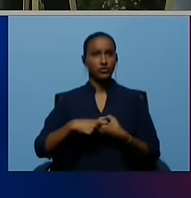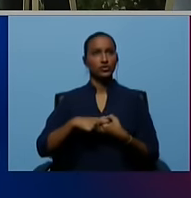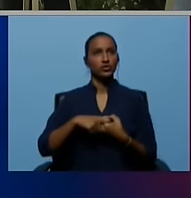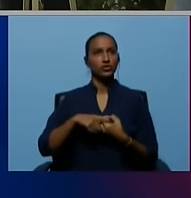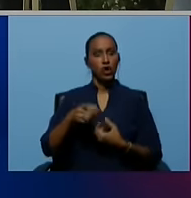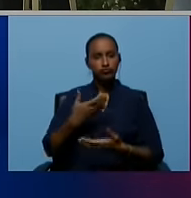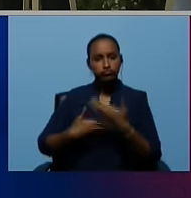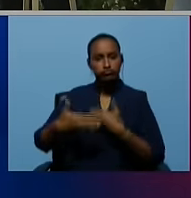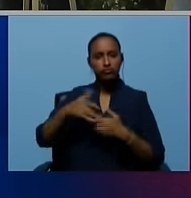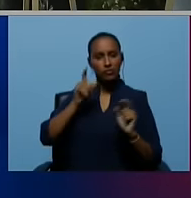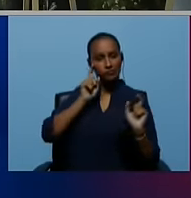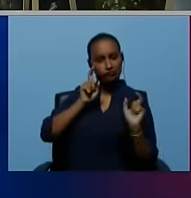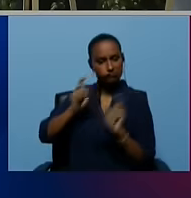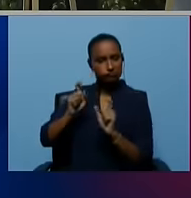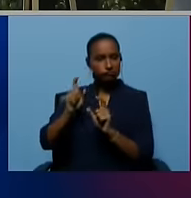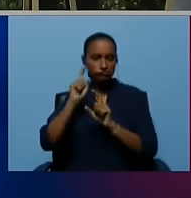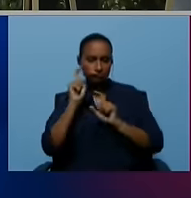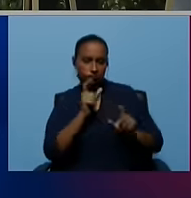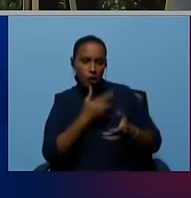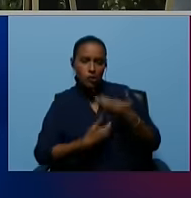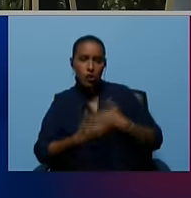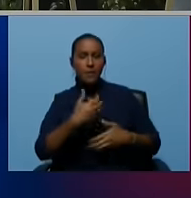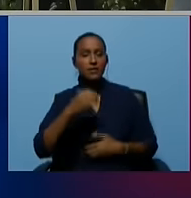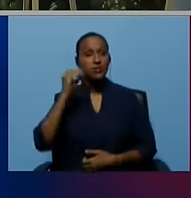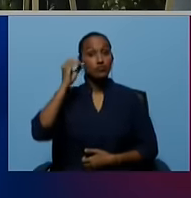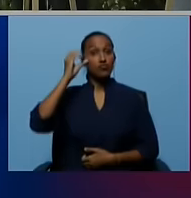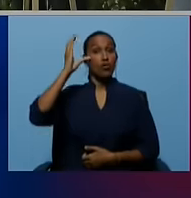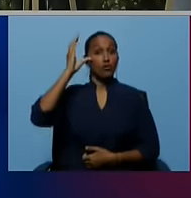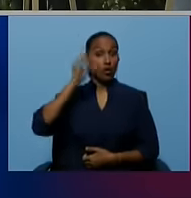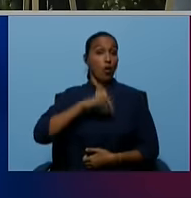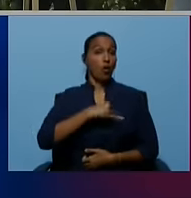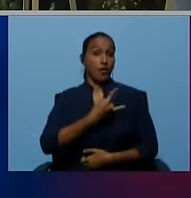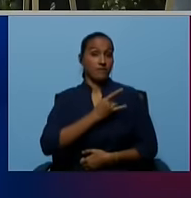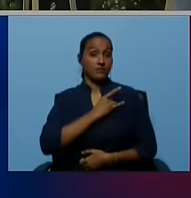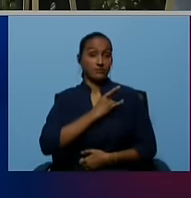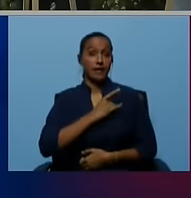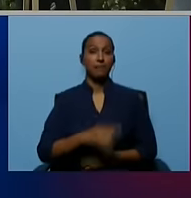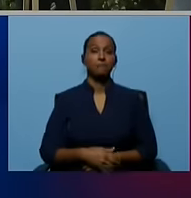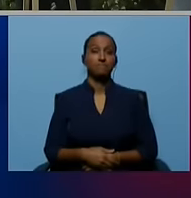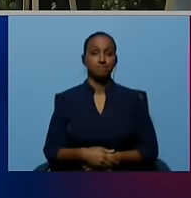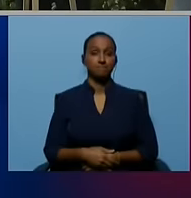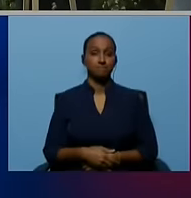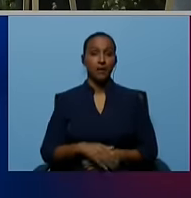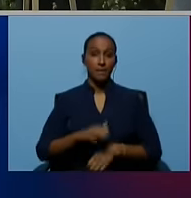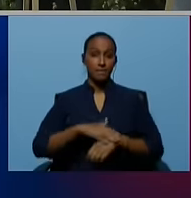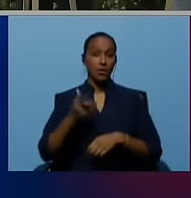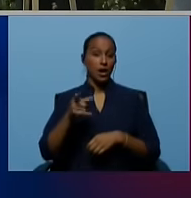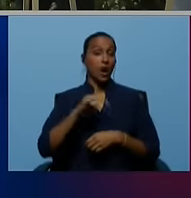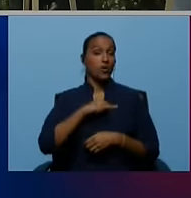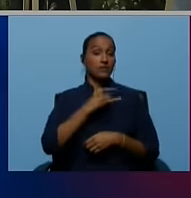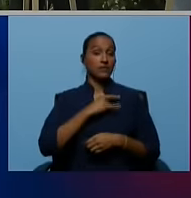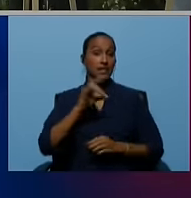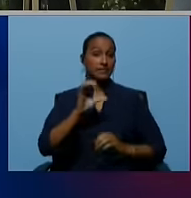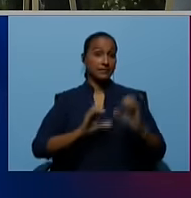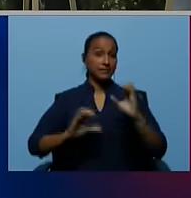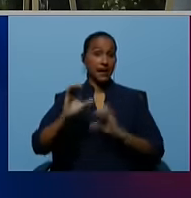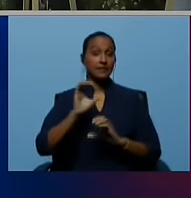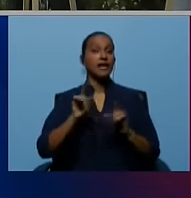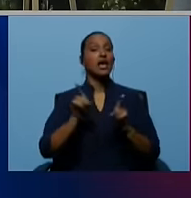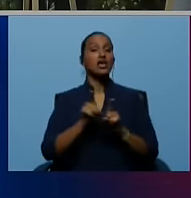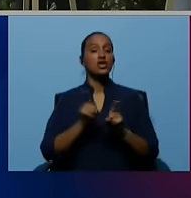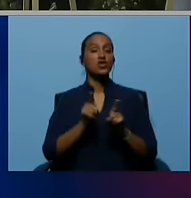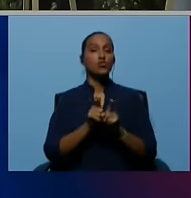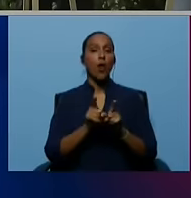esta universidad. Esta universidad es hija de la Facultad de Ciencias de la UCB,